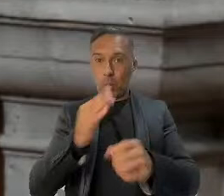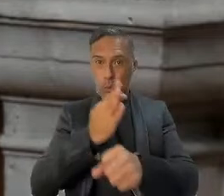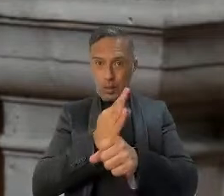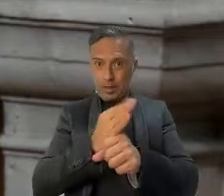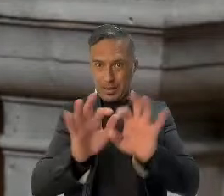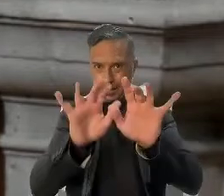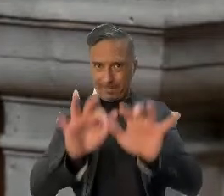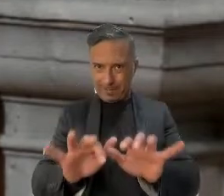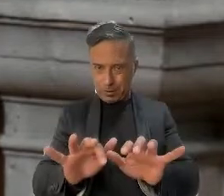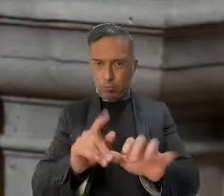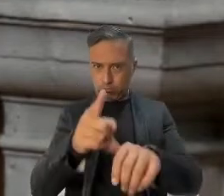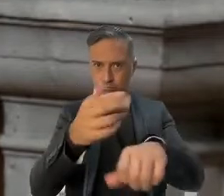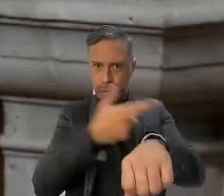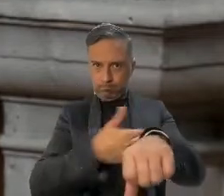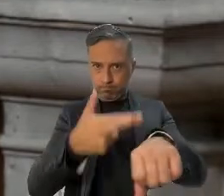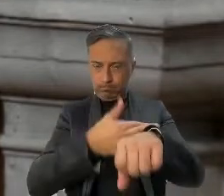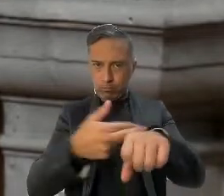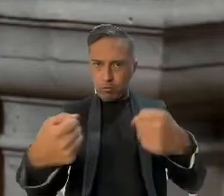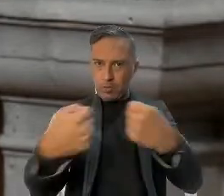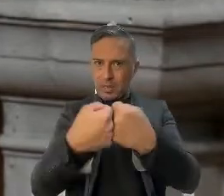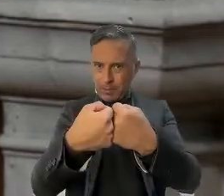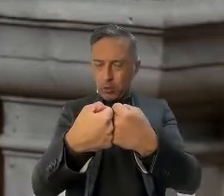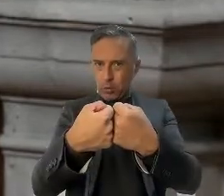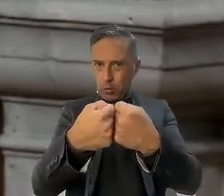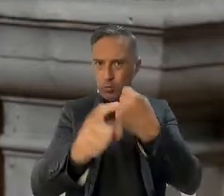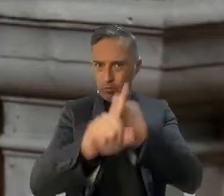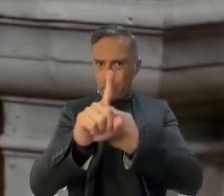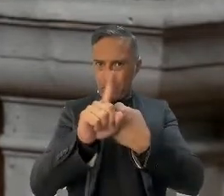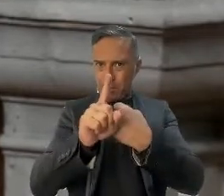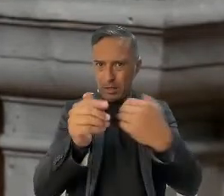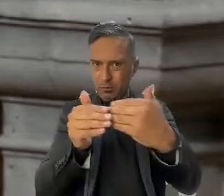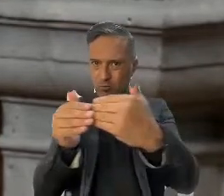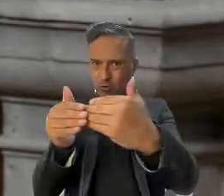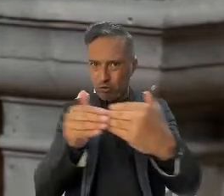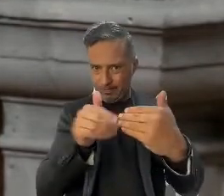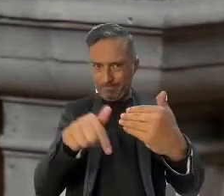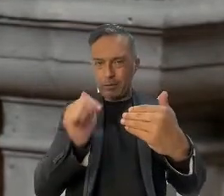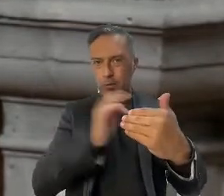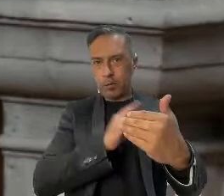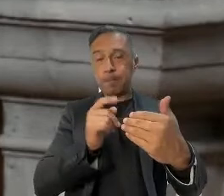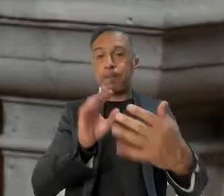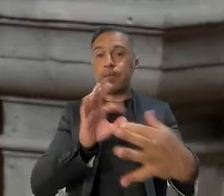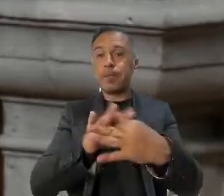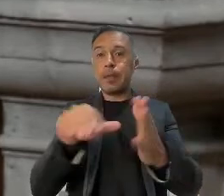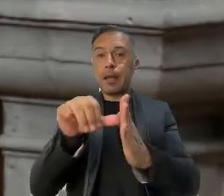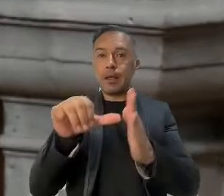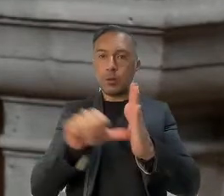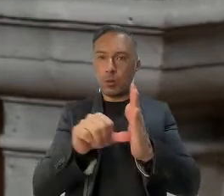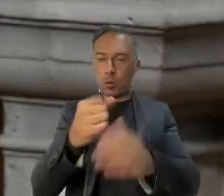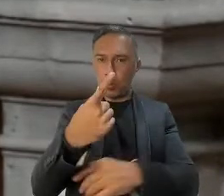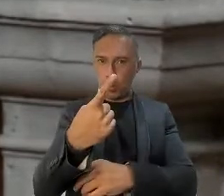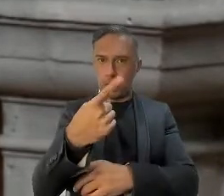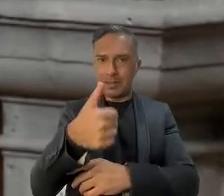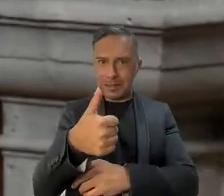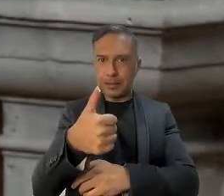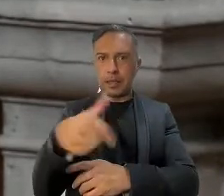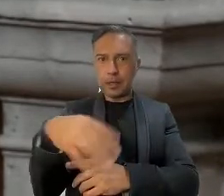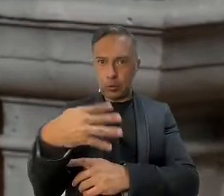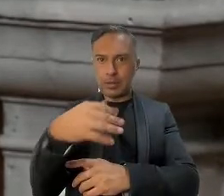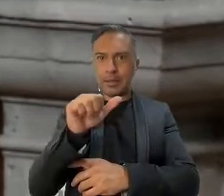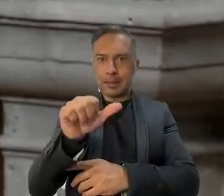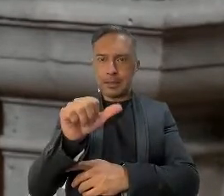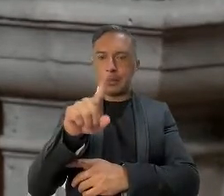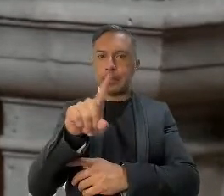de procedimiento de diferendo limítrofe intermunicipal con base en los artículos 1, 6, 14,